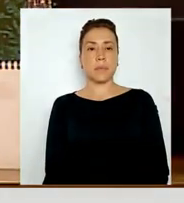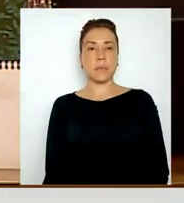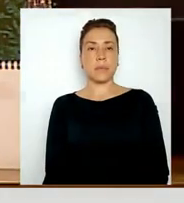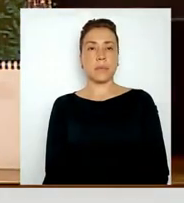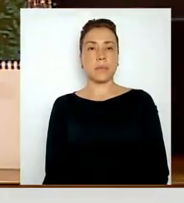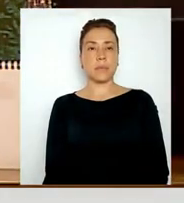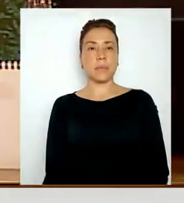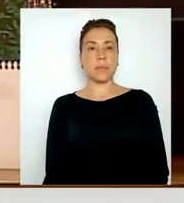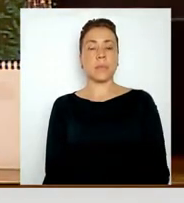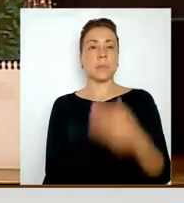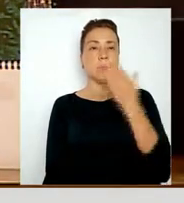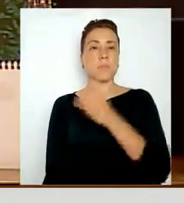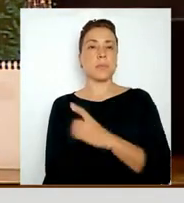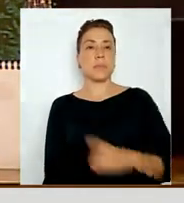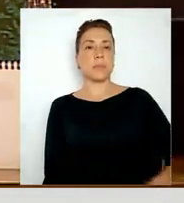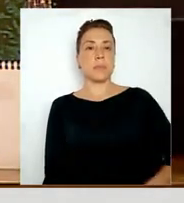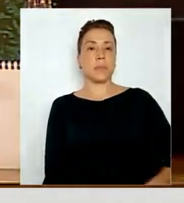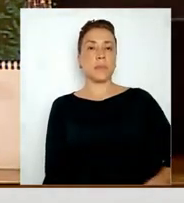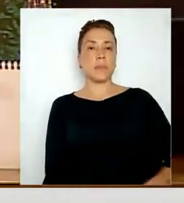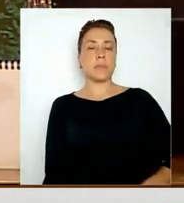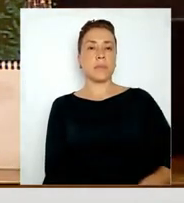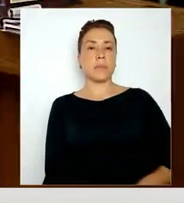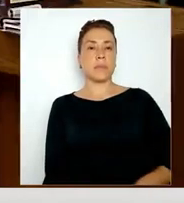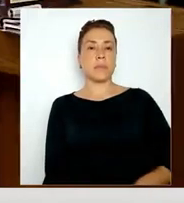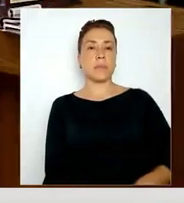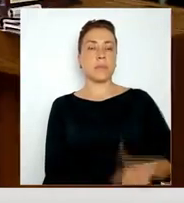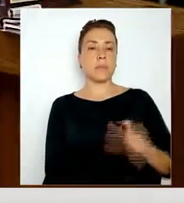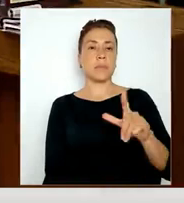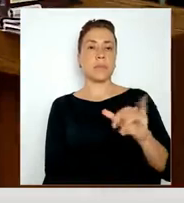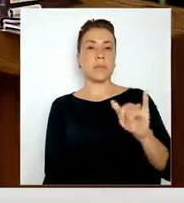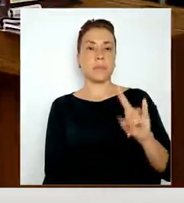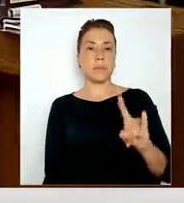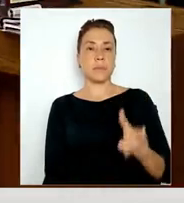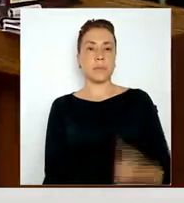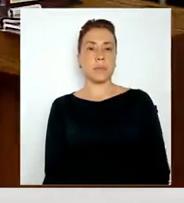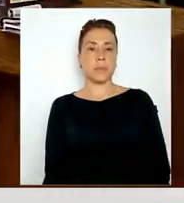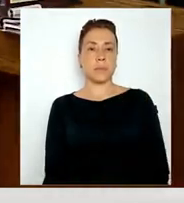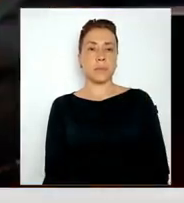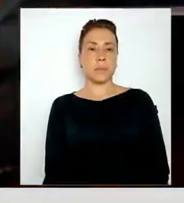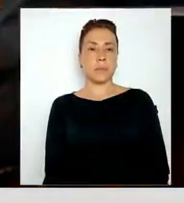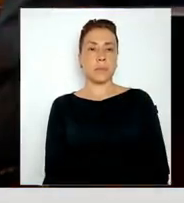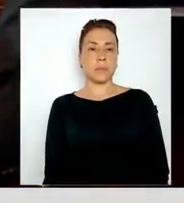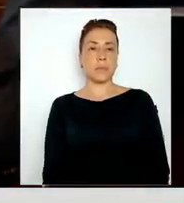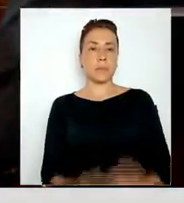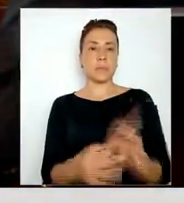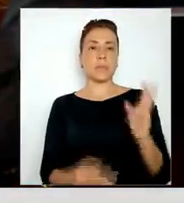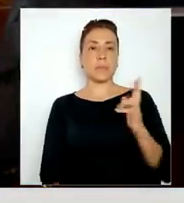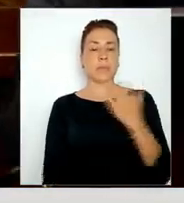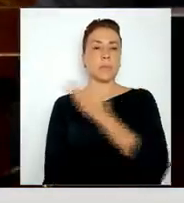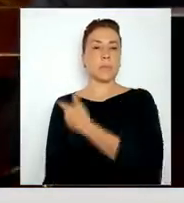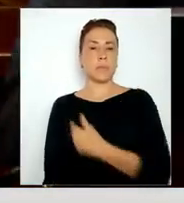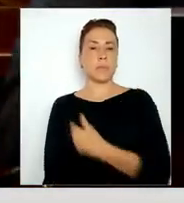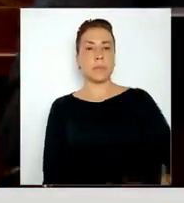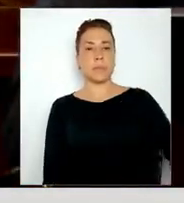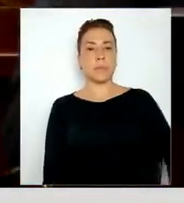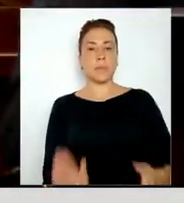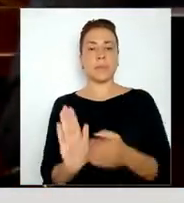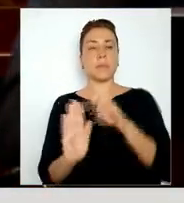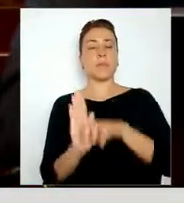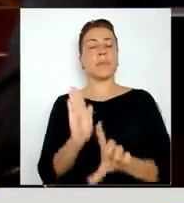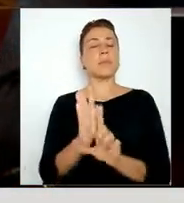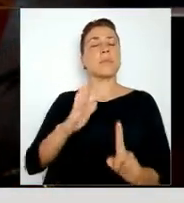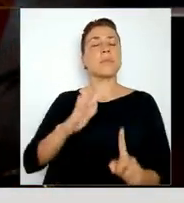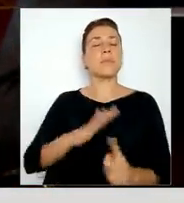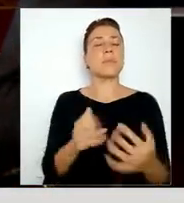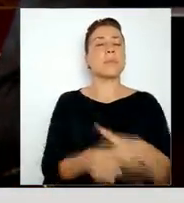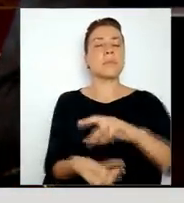Daniel y layú Muchas gracias señor presidente el proyecto de ley surge en un contexto de crisis migratoria